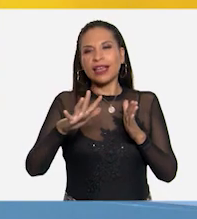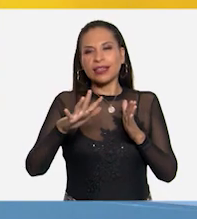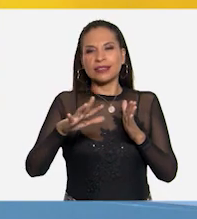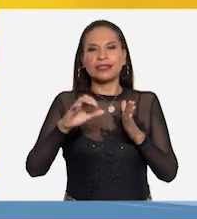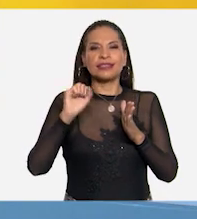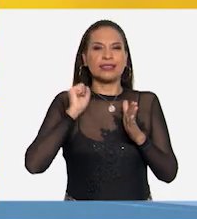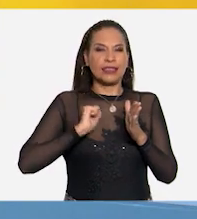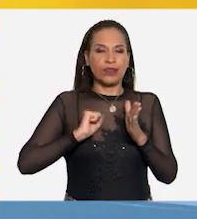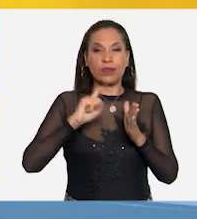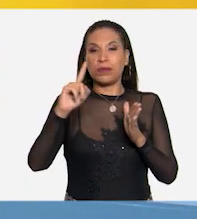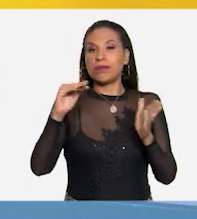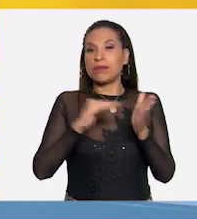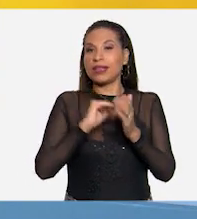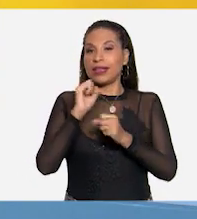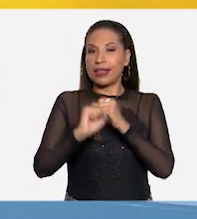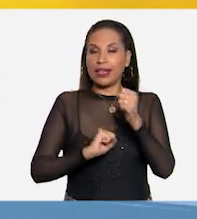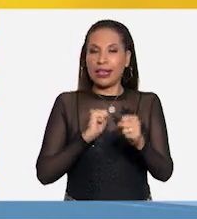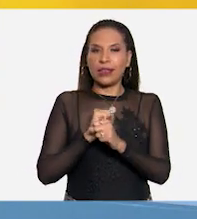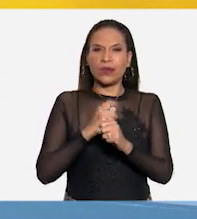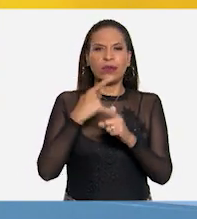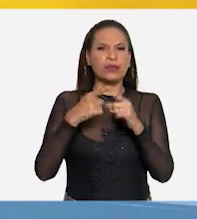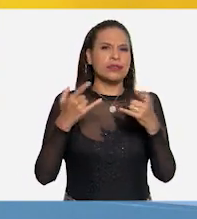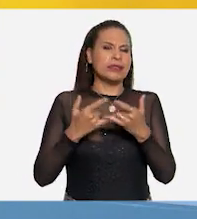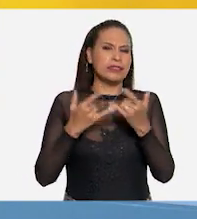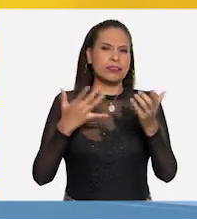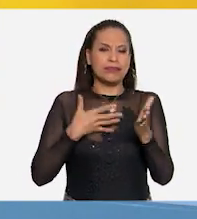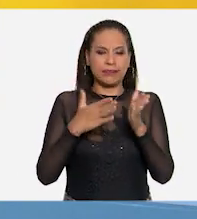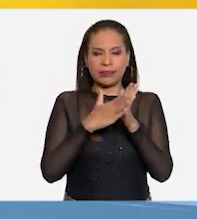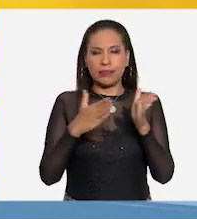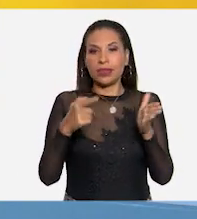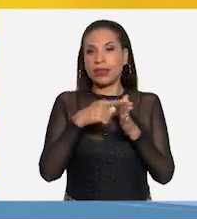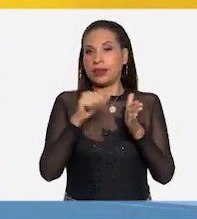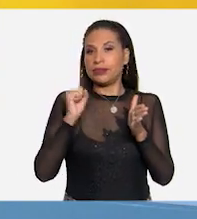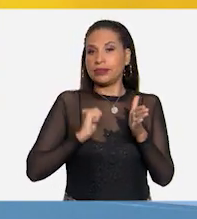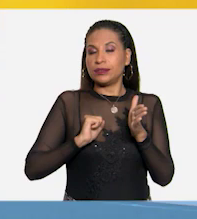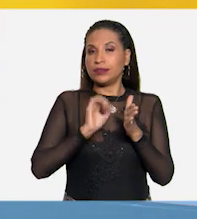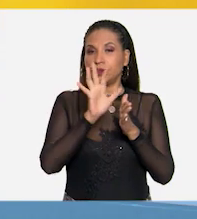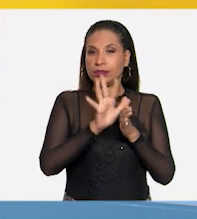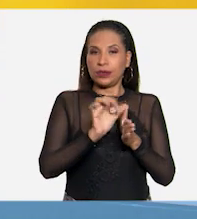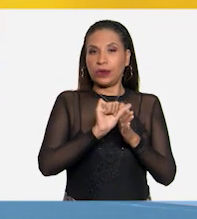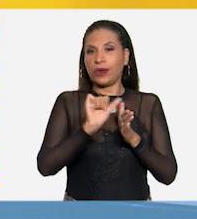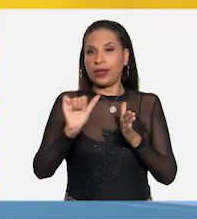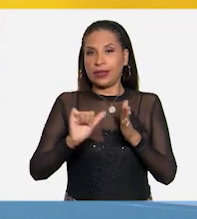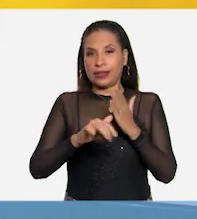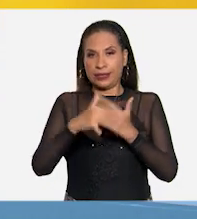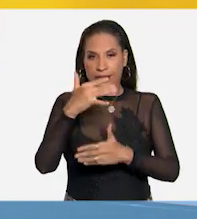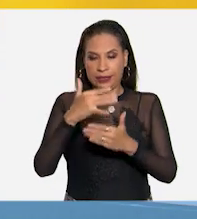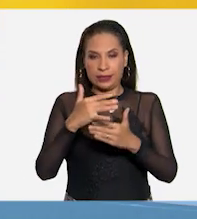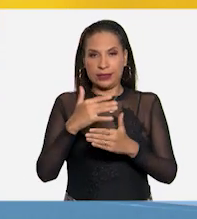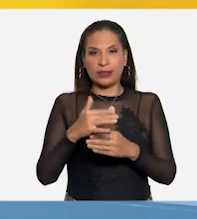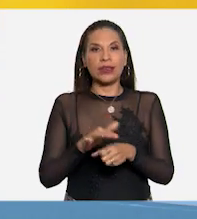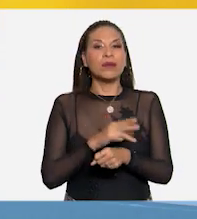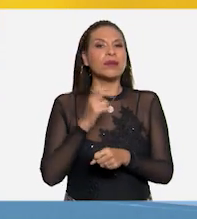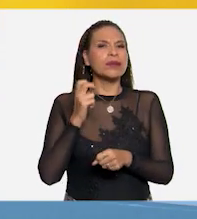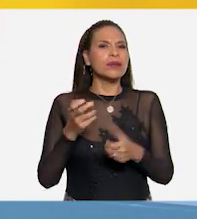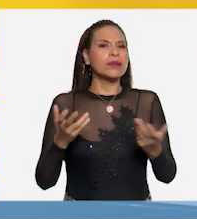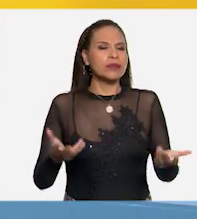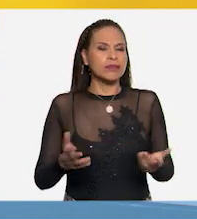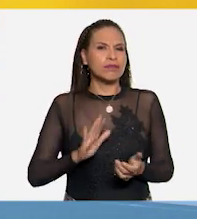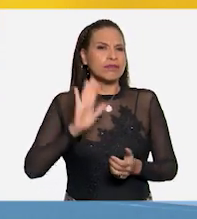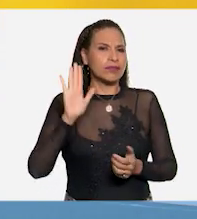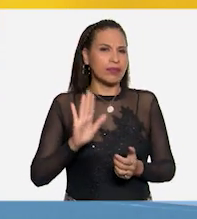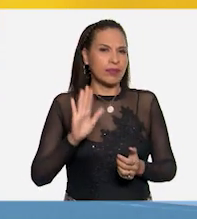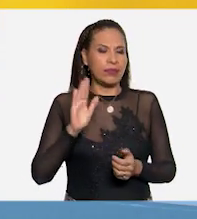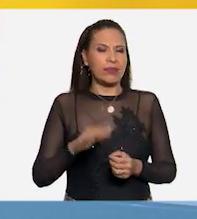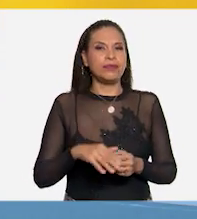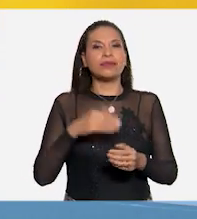1000 años. Según algunos historiadores, abarcó del siglo V al siglo XV. Entonces, supongo